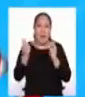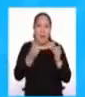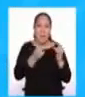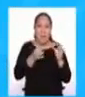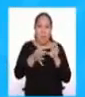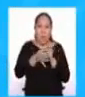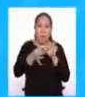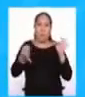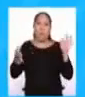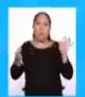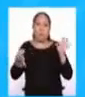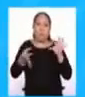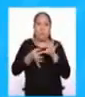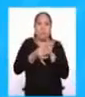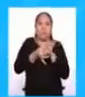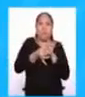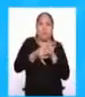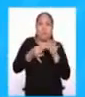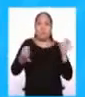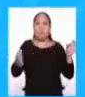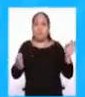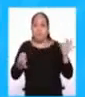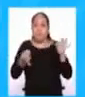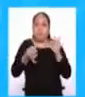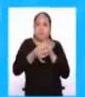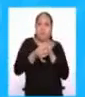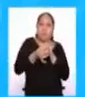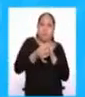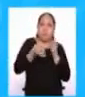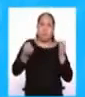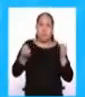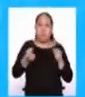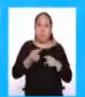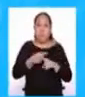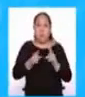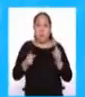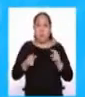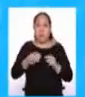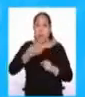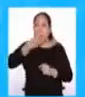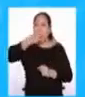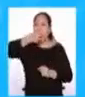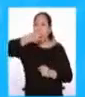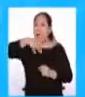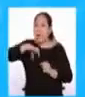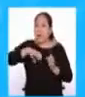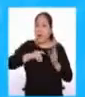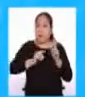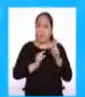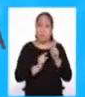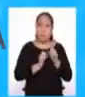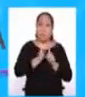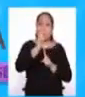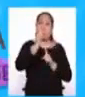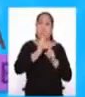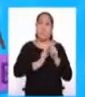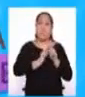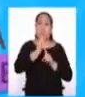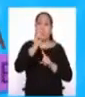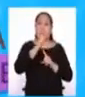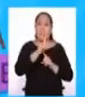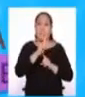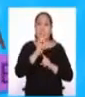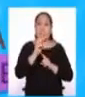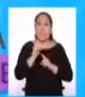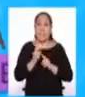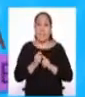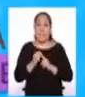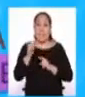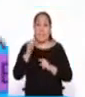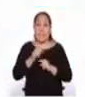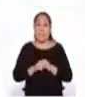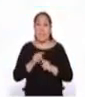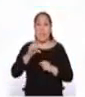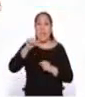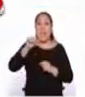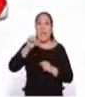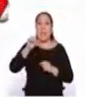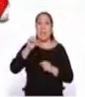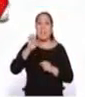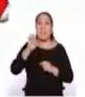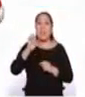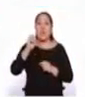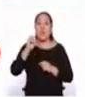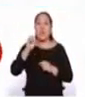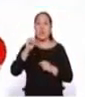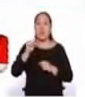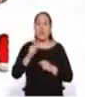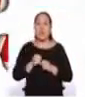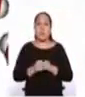estas moléculas. Si calentamos las cosas, a partir de los 100 grados Celsius, el agua estará en su fase gaseosa,